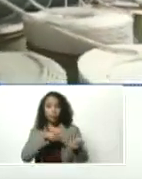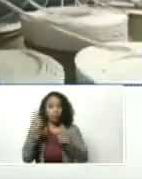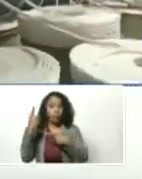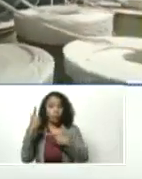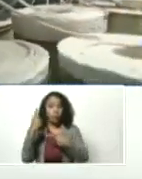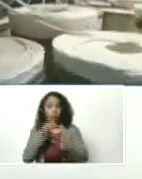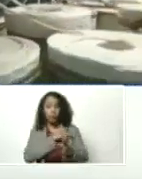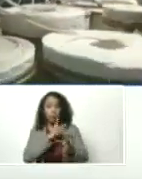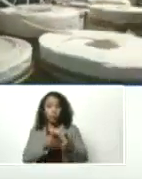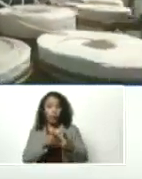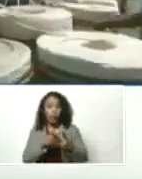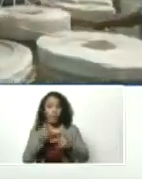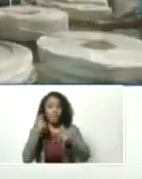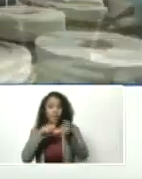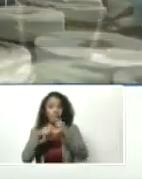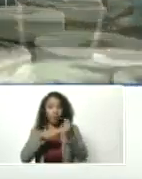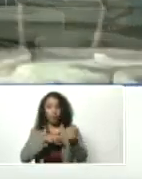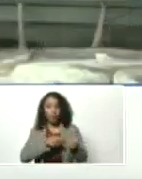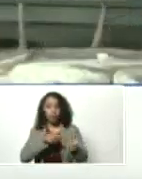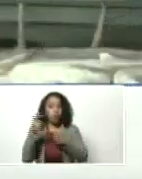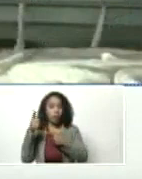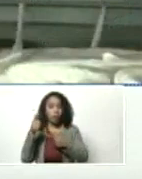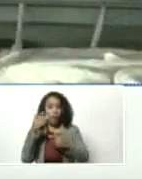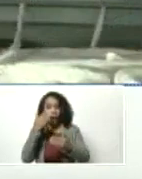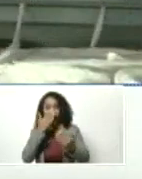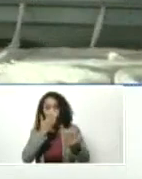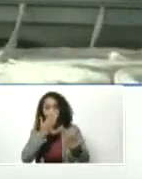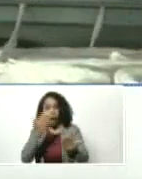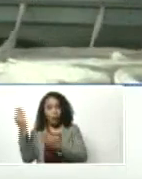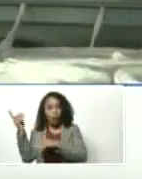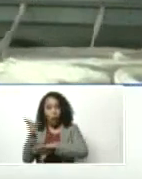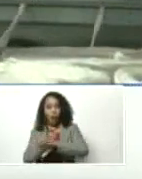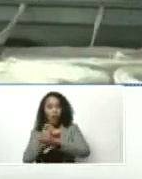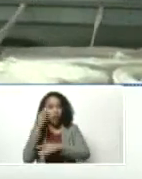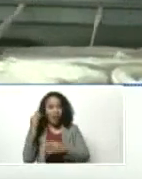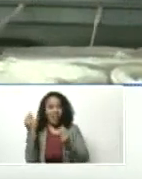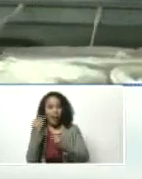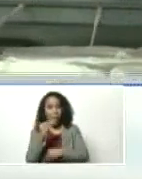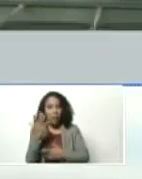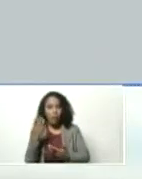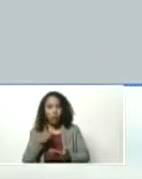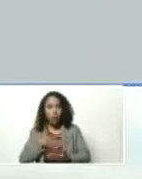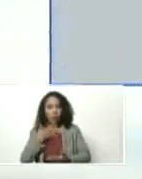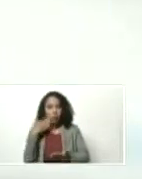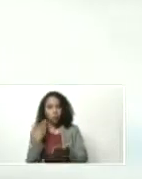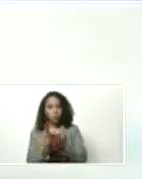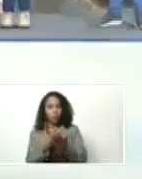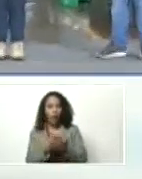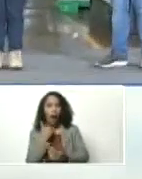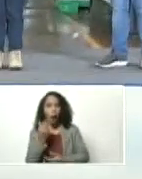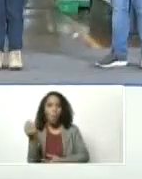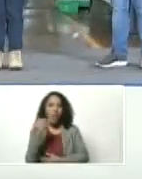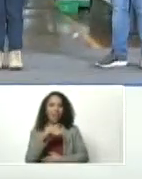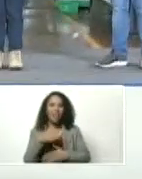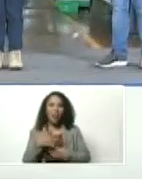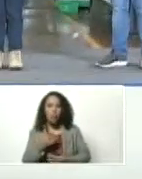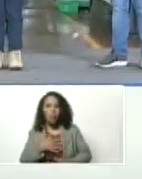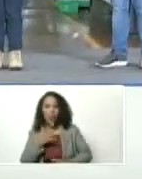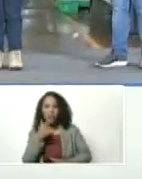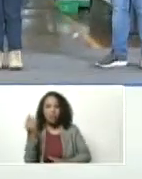vocación exportadora. Adelante, gobernadora. ¿Qué más nos pueden mostrar por allá? ¿Qué más nos pueden